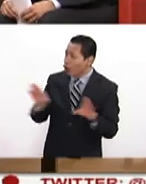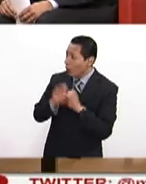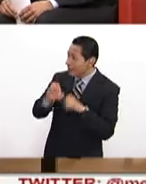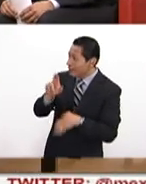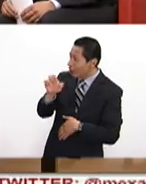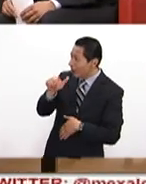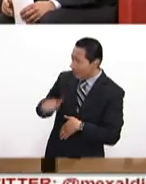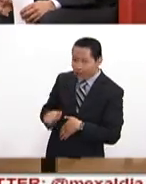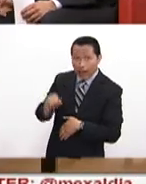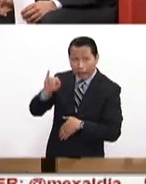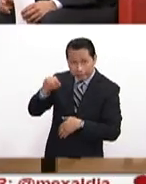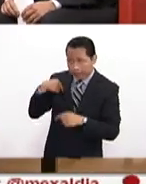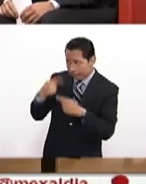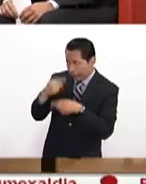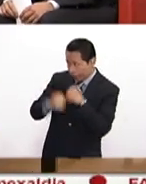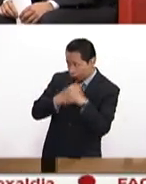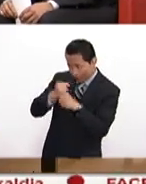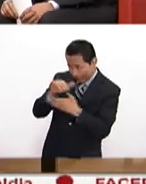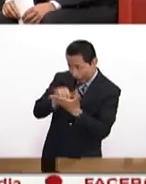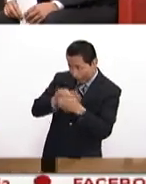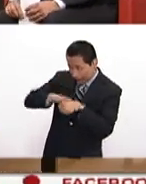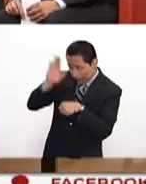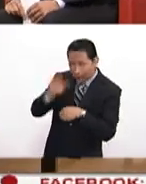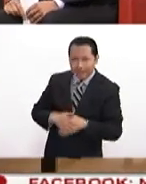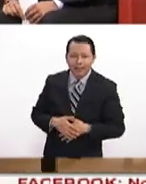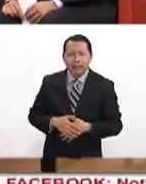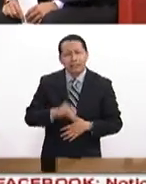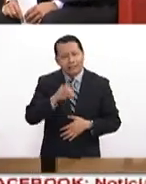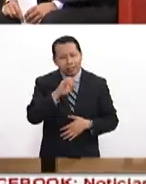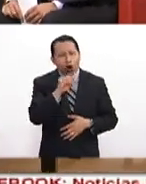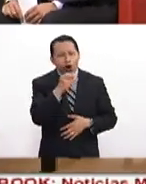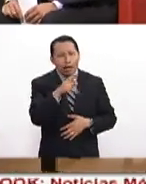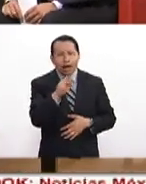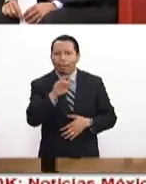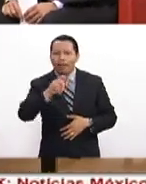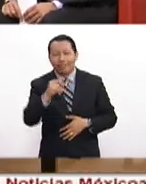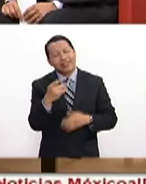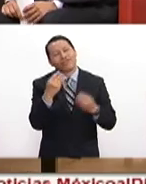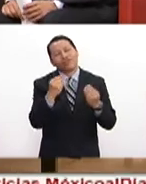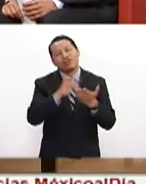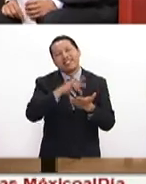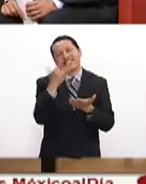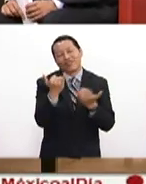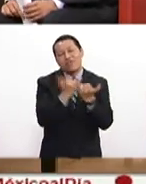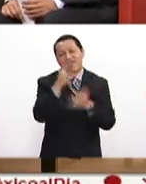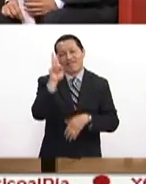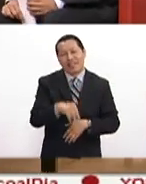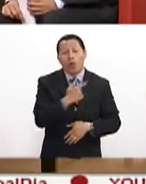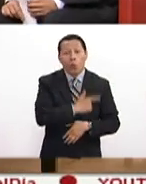¿Sí se ha leído más en los últimos años en México? Se ha leído más, Omar, Pati, de verdad, muchísimas gracias. Es un gusto